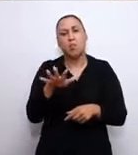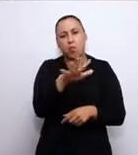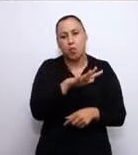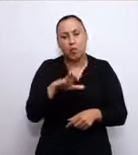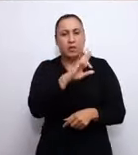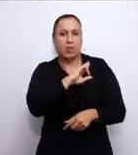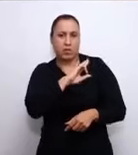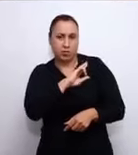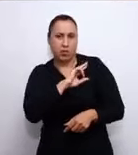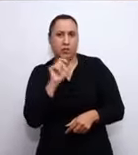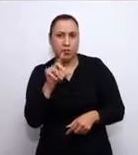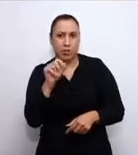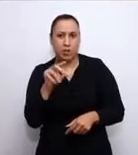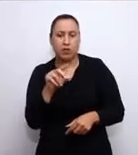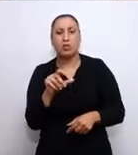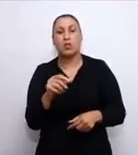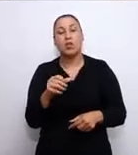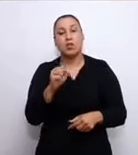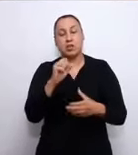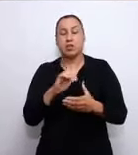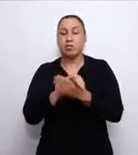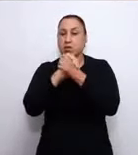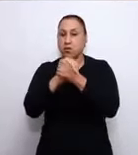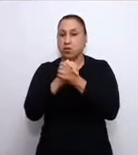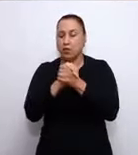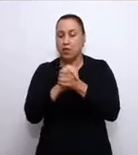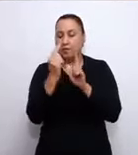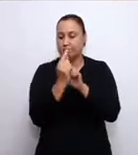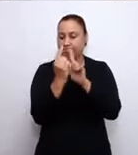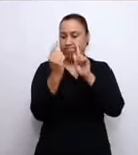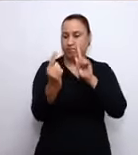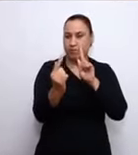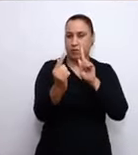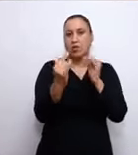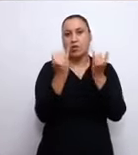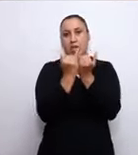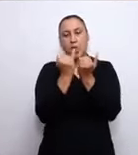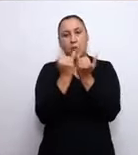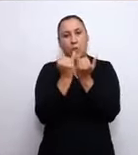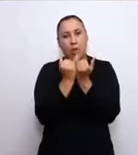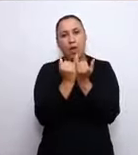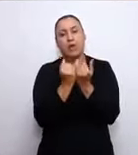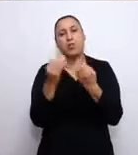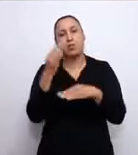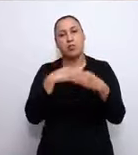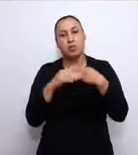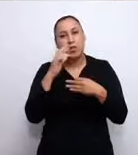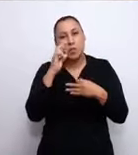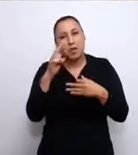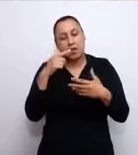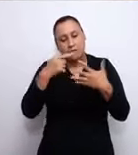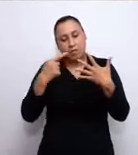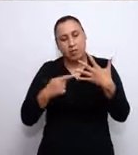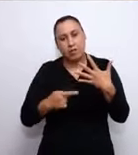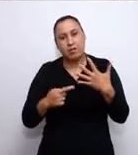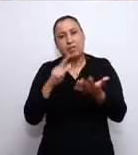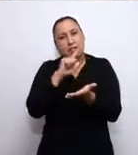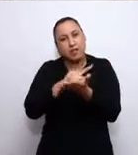públicas y privadas y procurar el saludo a distancia así como el seguimiento de las recomendaciones